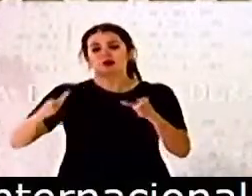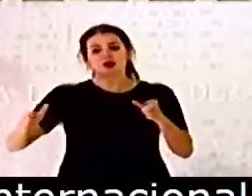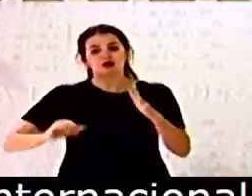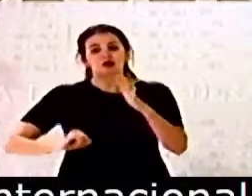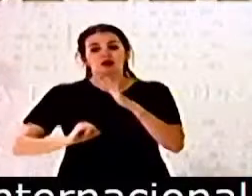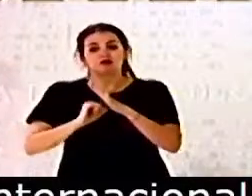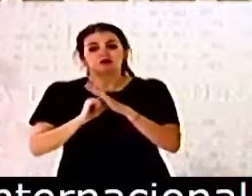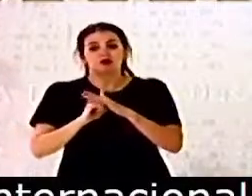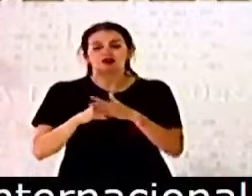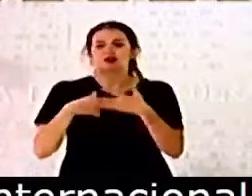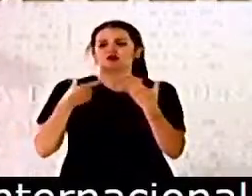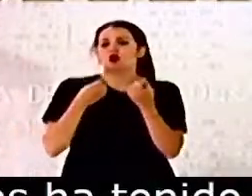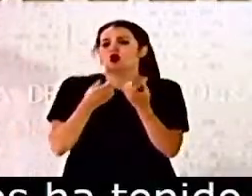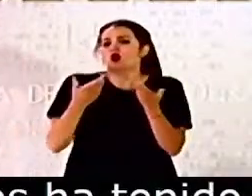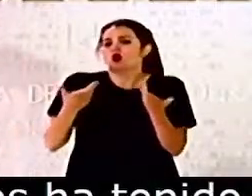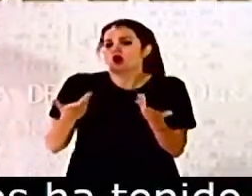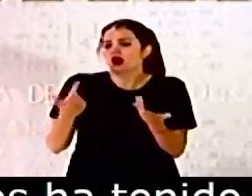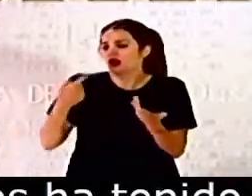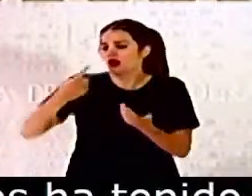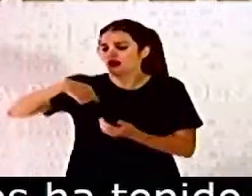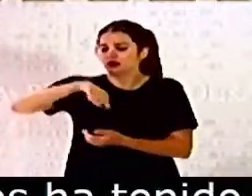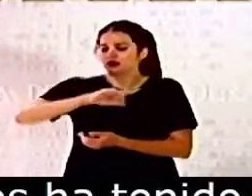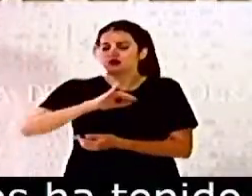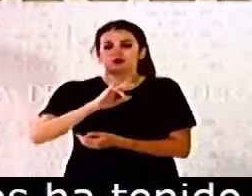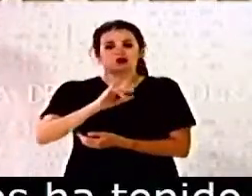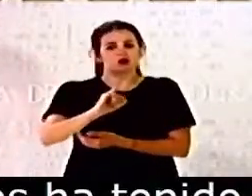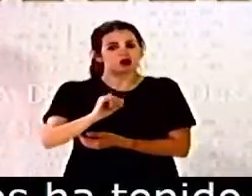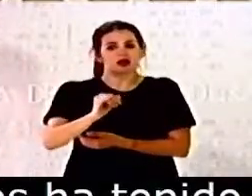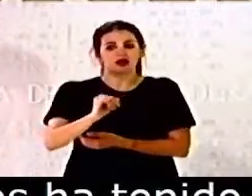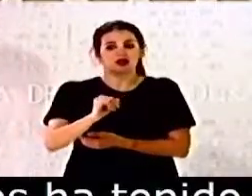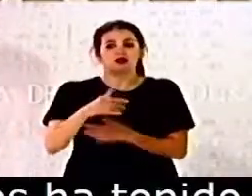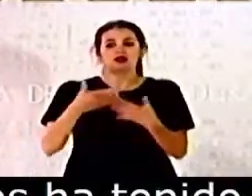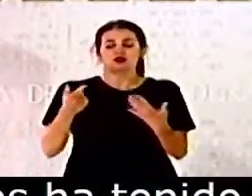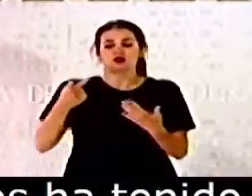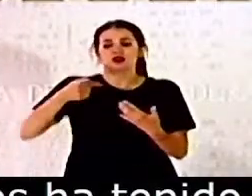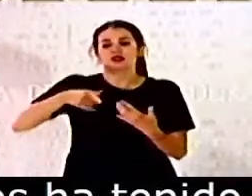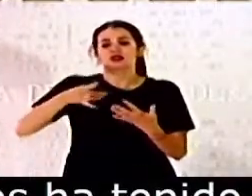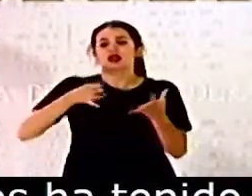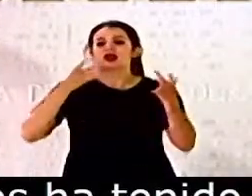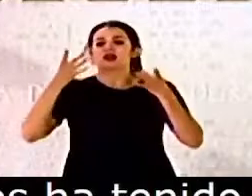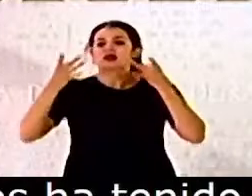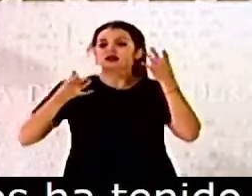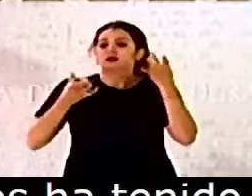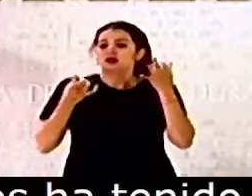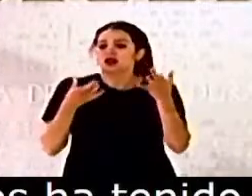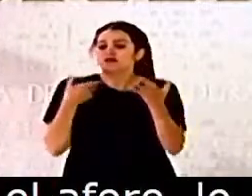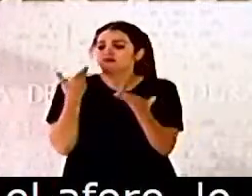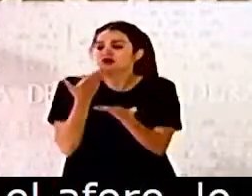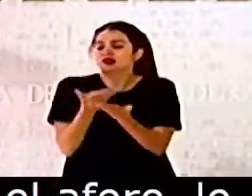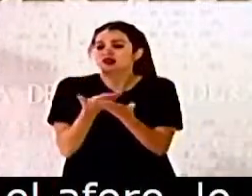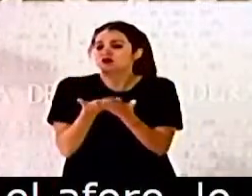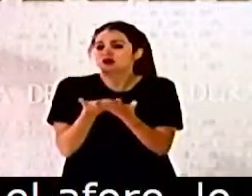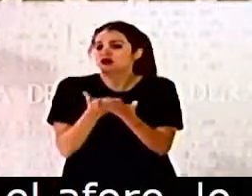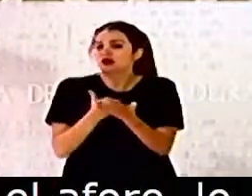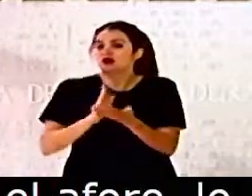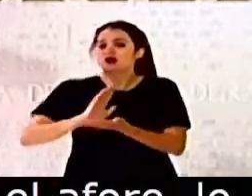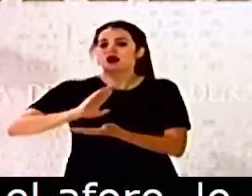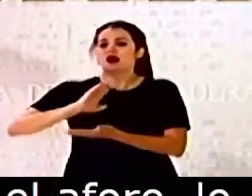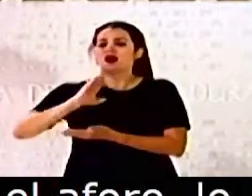Entiendo que no hay que hacer nada al respecto y, por lo tanto, esas actividades que no se han demostrado nocivas y que,